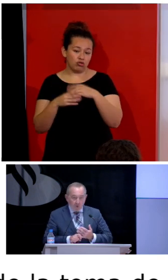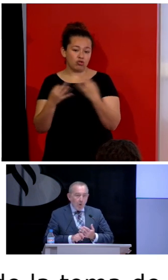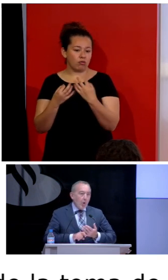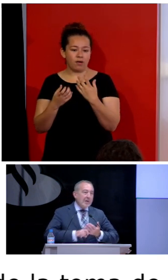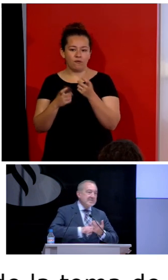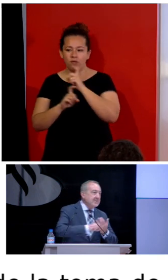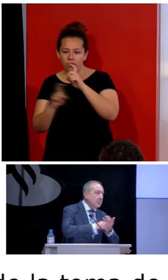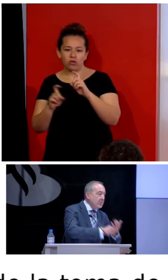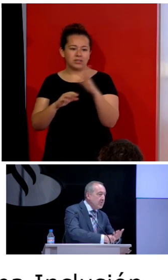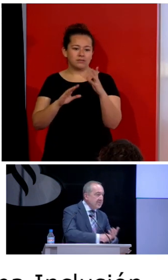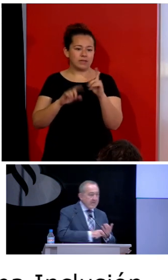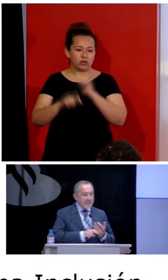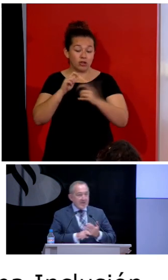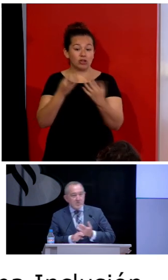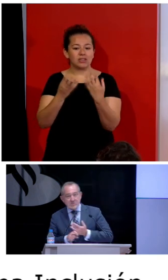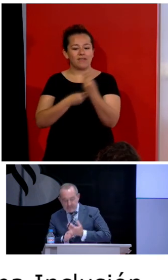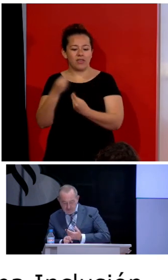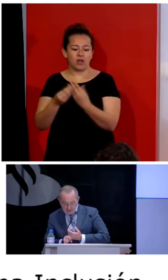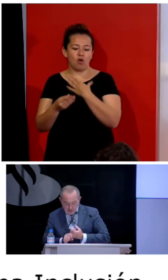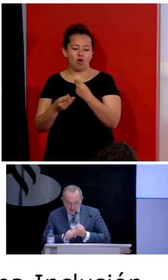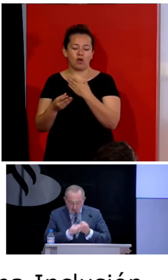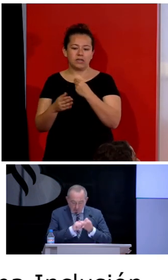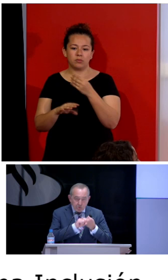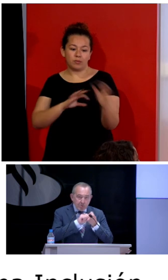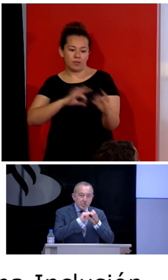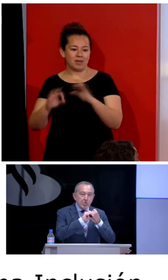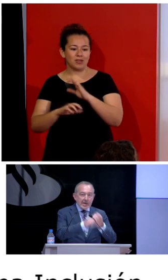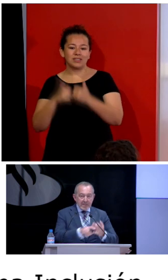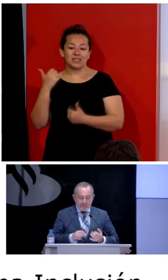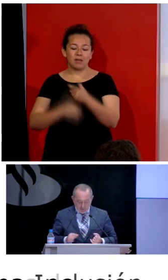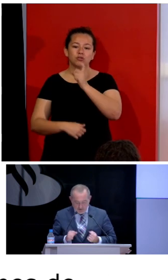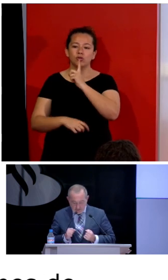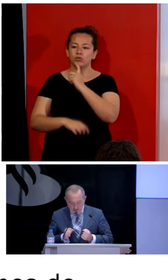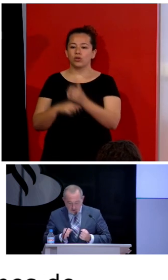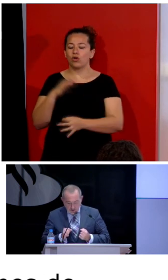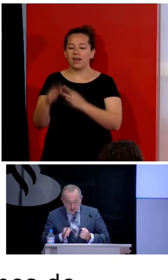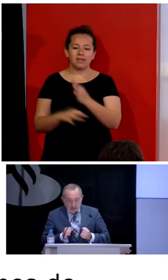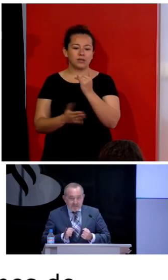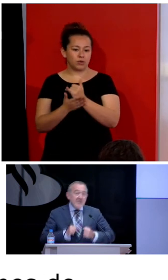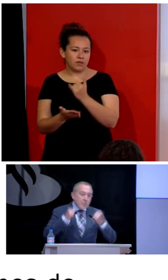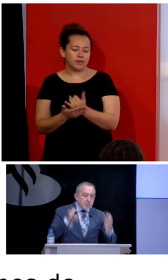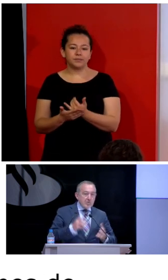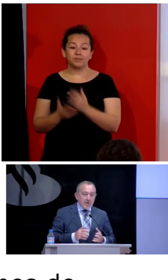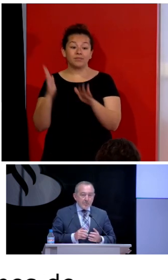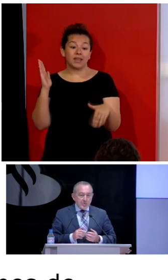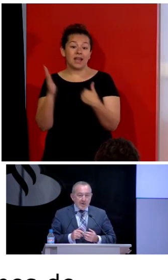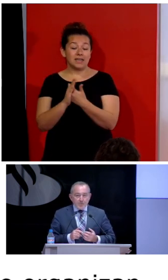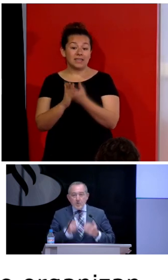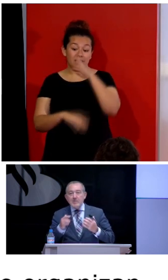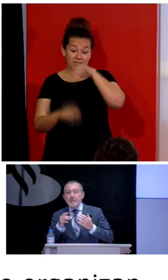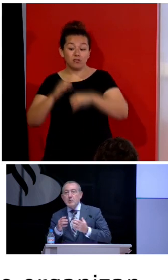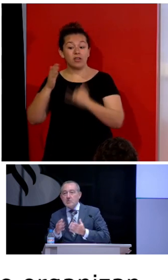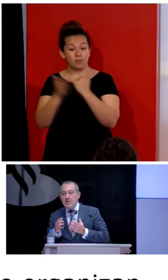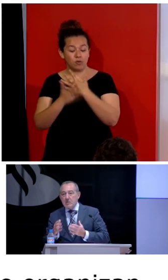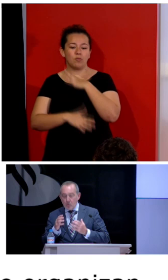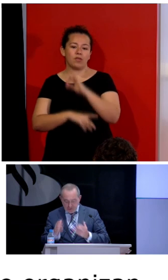asociaciones, hojas de instrucciones, de preparaciones, de exámenes. ¿Cómo se organizan las pruebas? Incluso dentro de la prueba puede